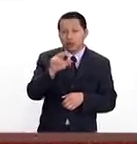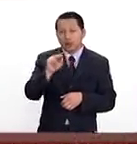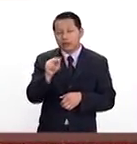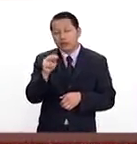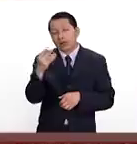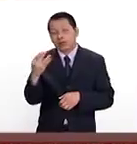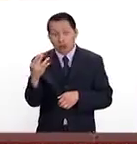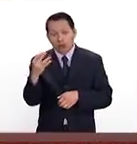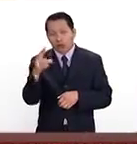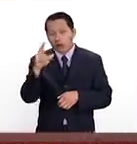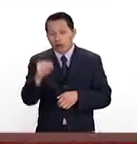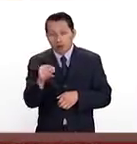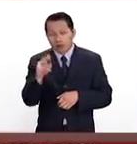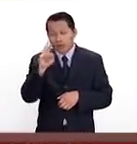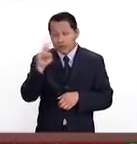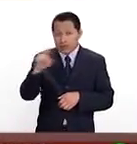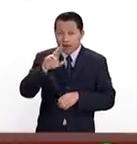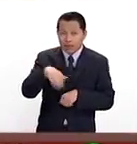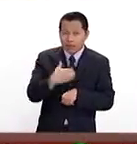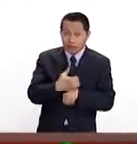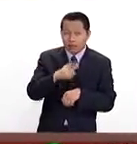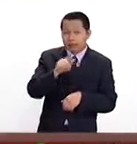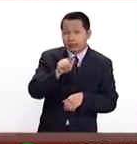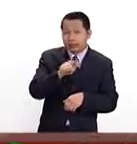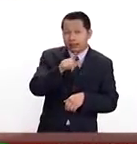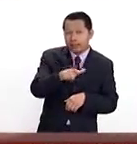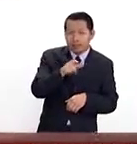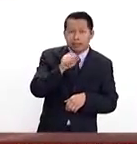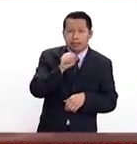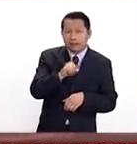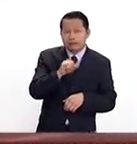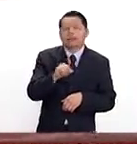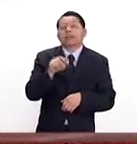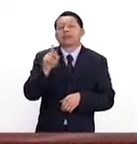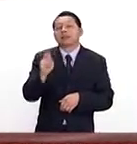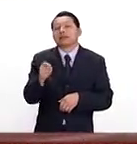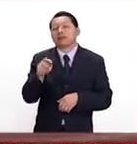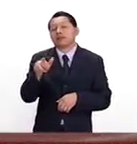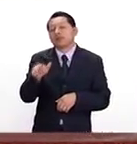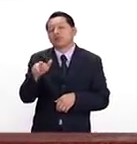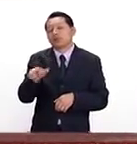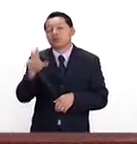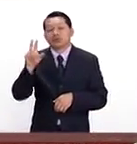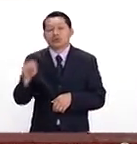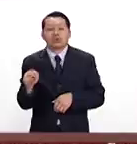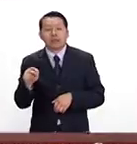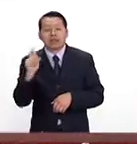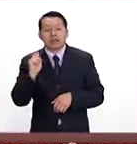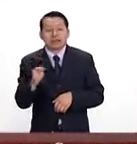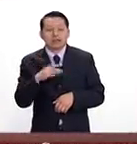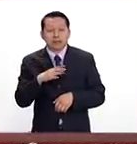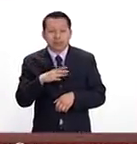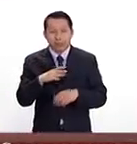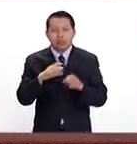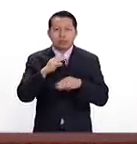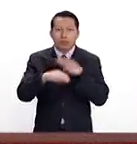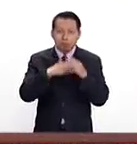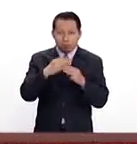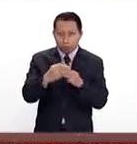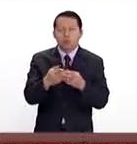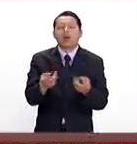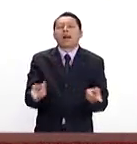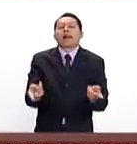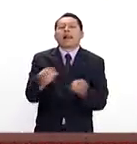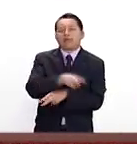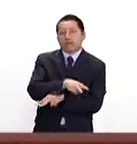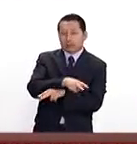de desaprobación. Vean los republicanos: 77 de aprobación contra 18 de desaprobación. Es decir, es el mundo al revés. Y los